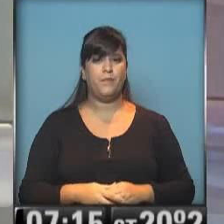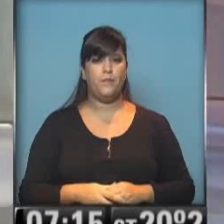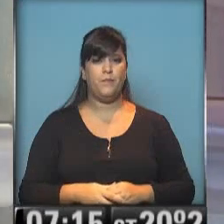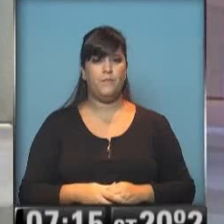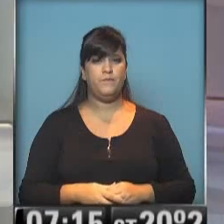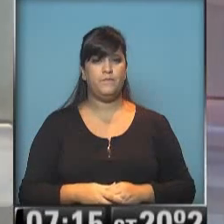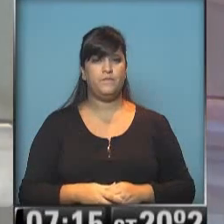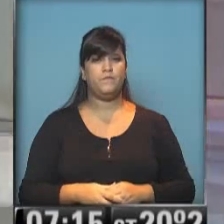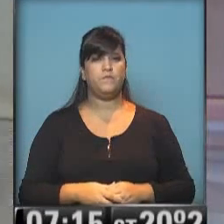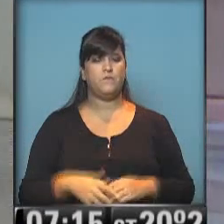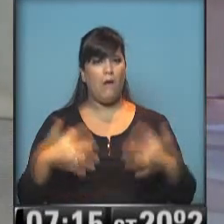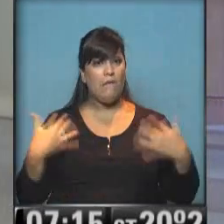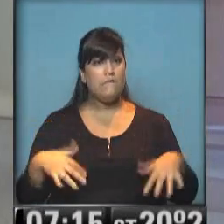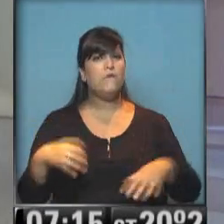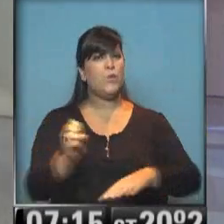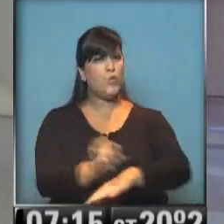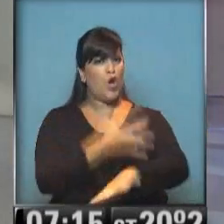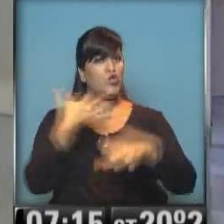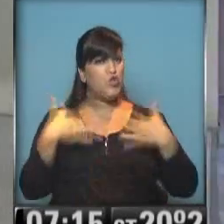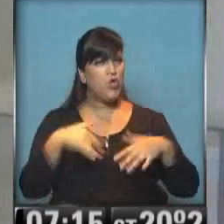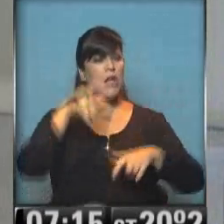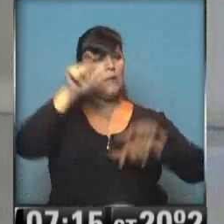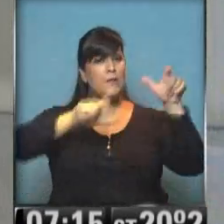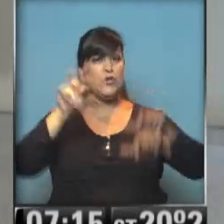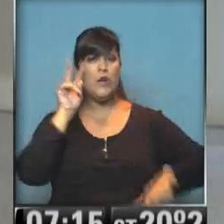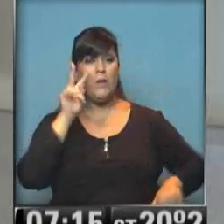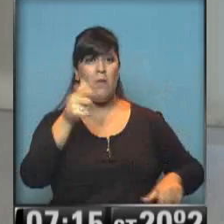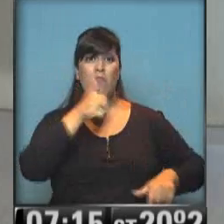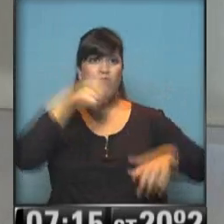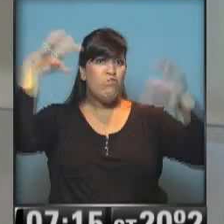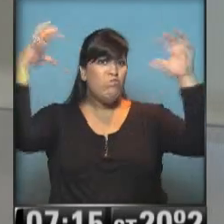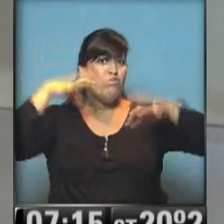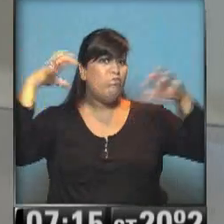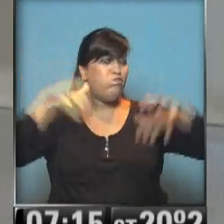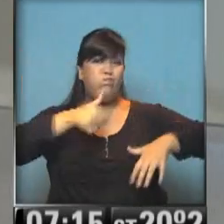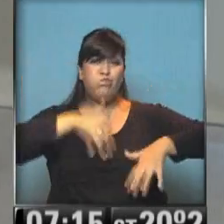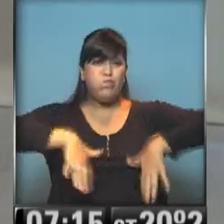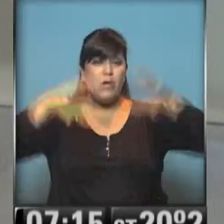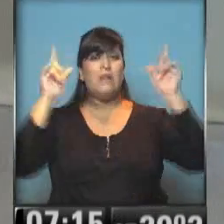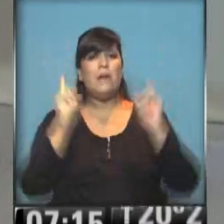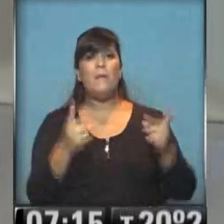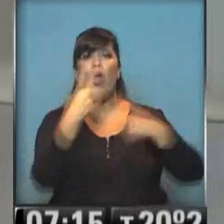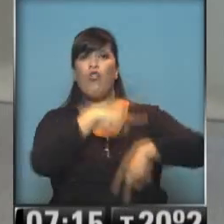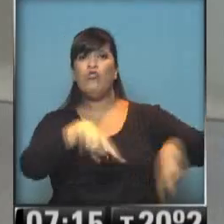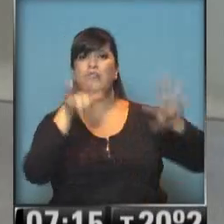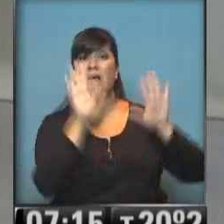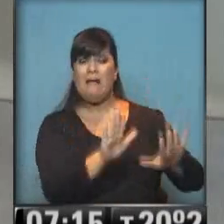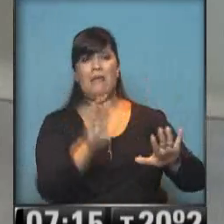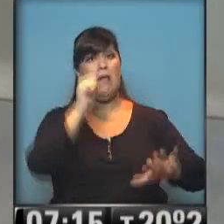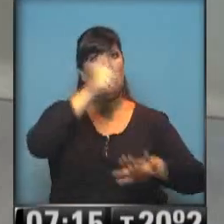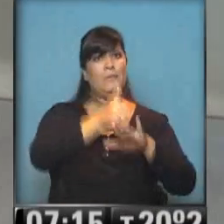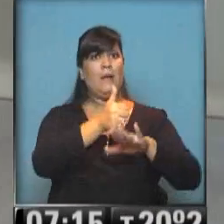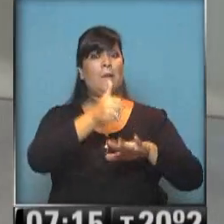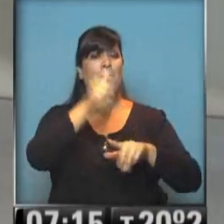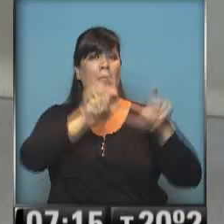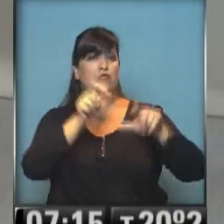Bueno, siempre es conmovedor, sí. Siempre es conmovedor ver a la gente, porque el agua lleva y se lleva todo, se lleva absolutamente todo. Y lo poco que queda, la gente quiere quedarse, se aferra